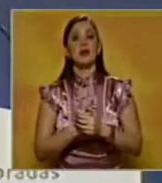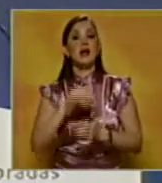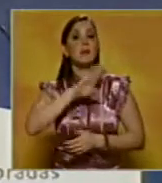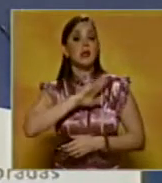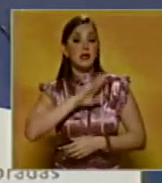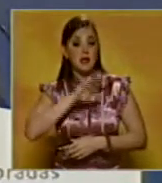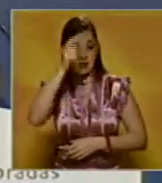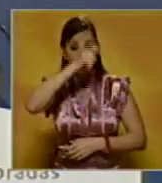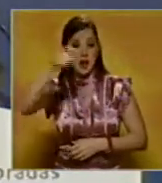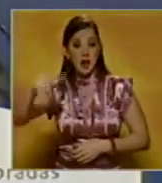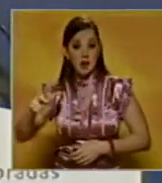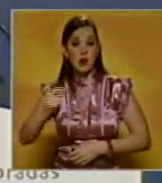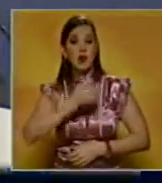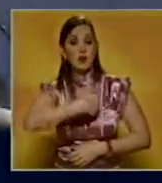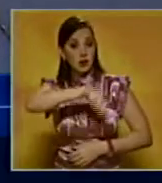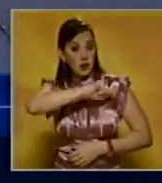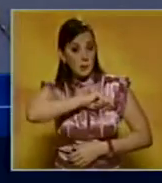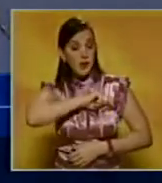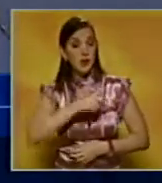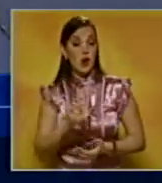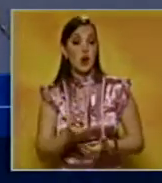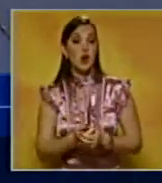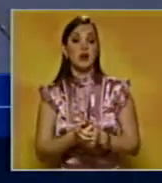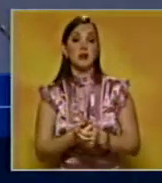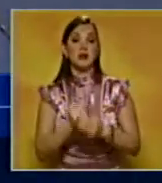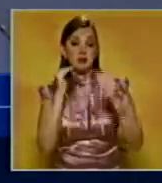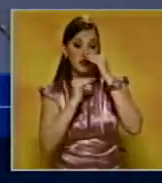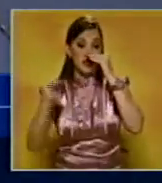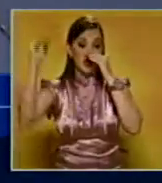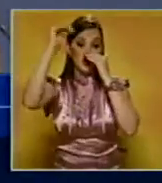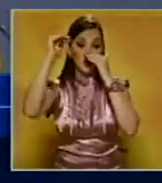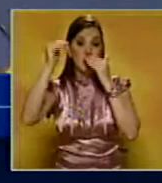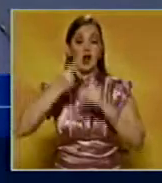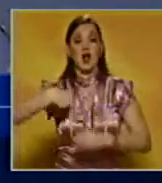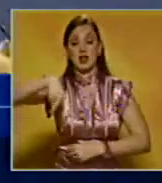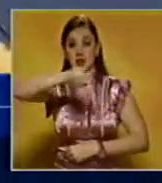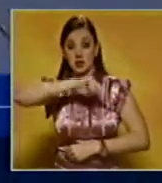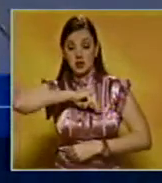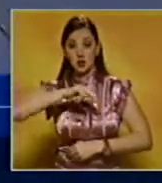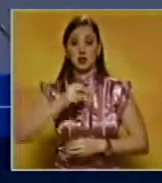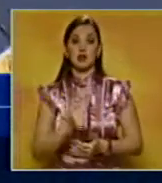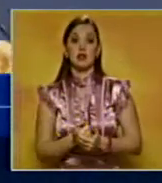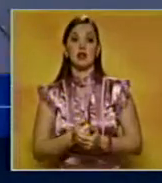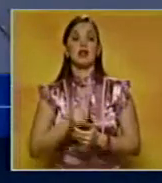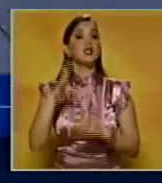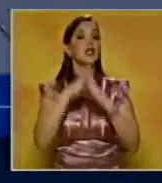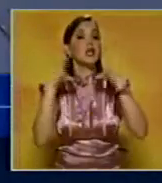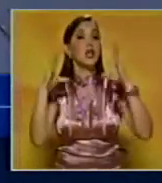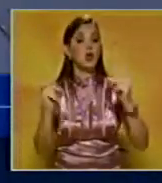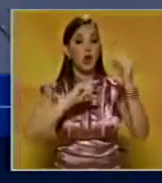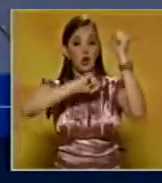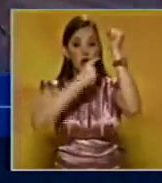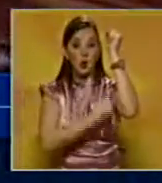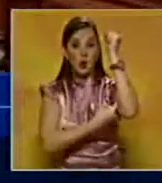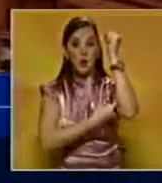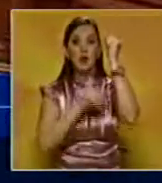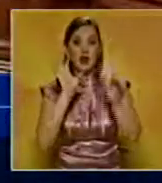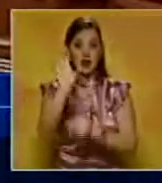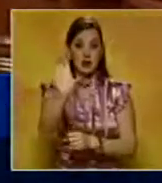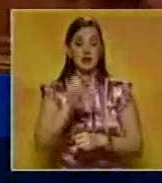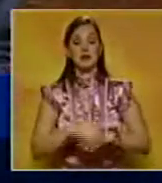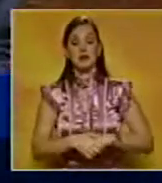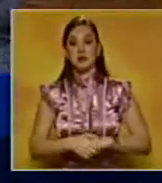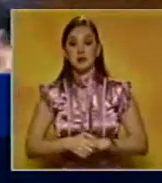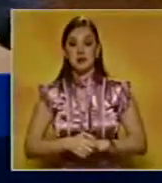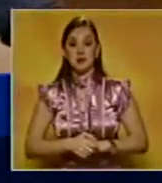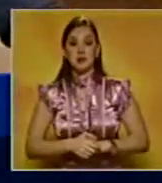pueblo español en quien reside la soberanía nacional y del que emanan todos los poderes del Estado. Por su